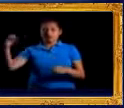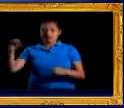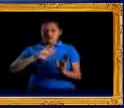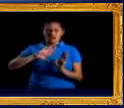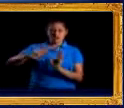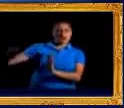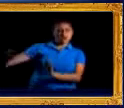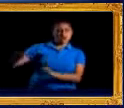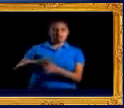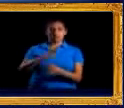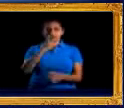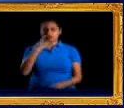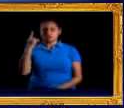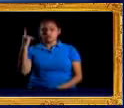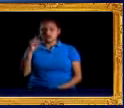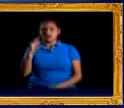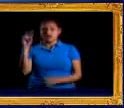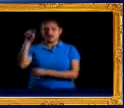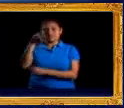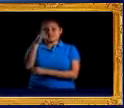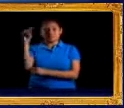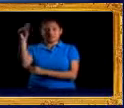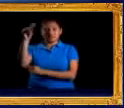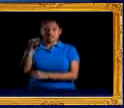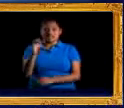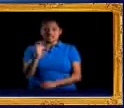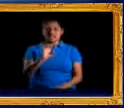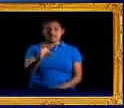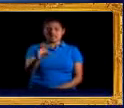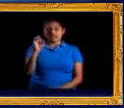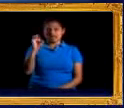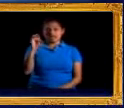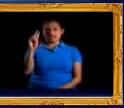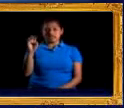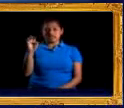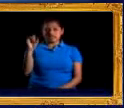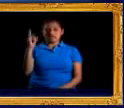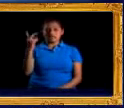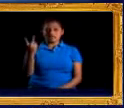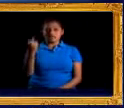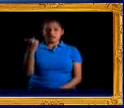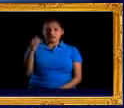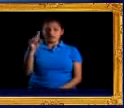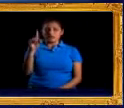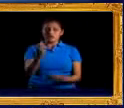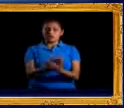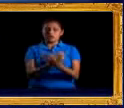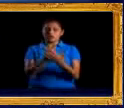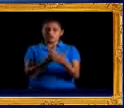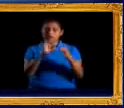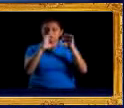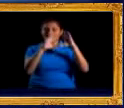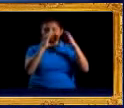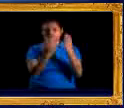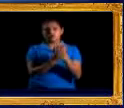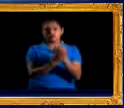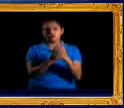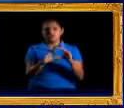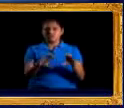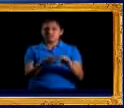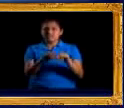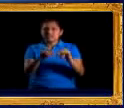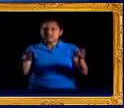Dios. La serpiente engaña a Eva en una economía del mundo, en una economía terrenal,